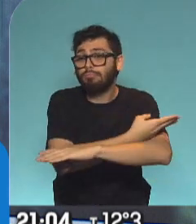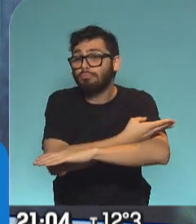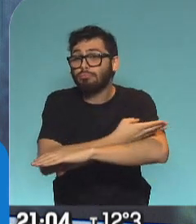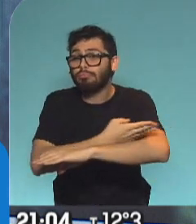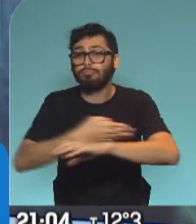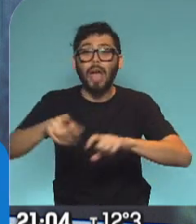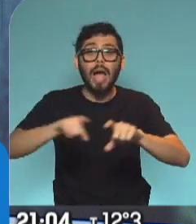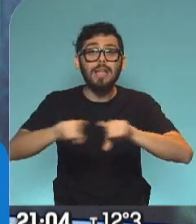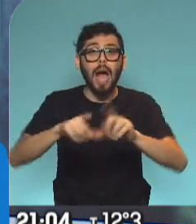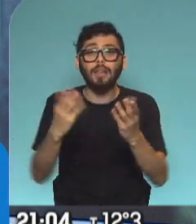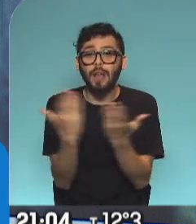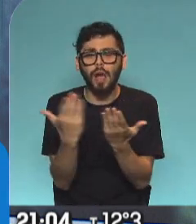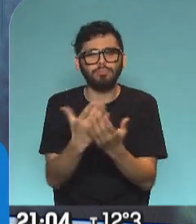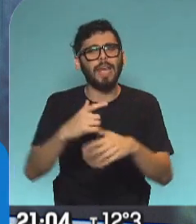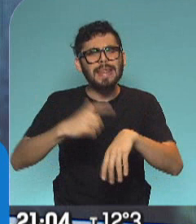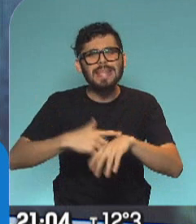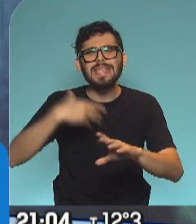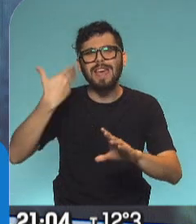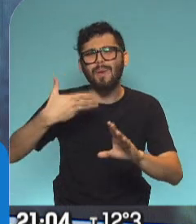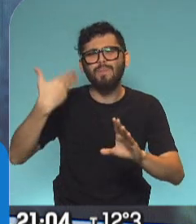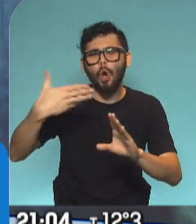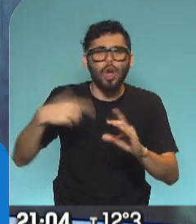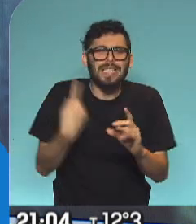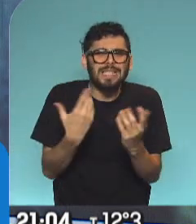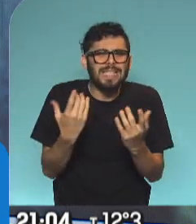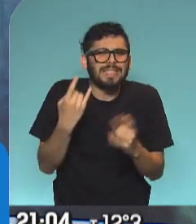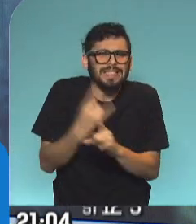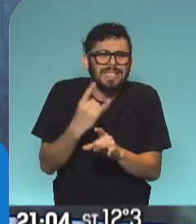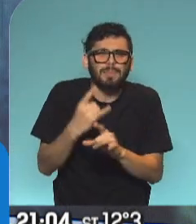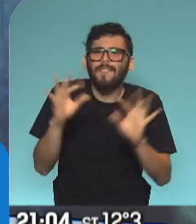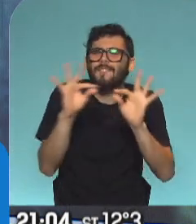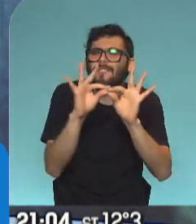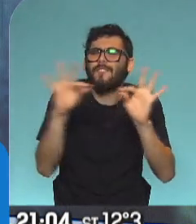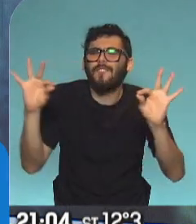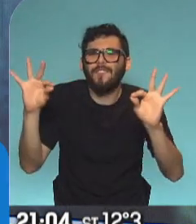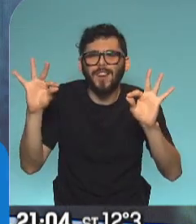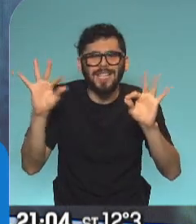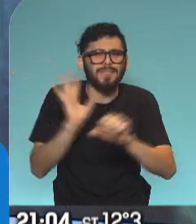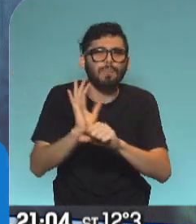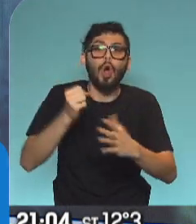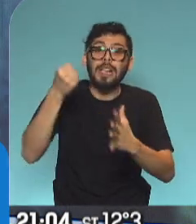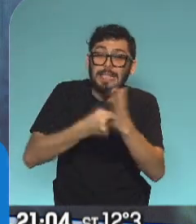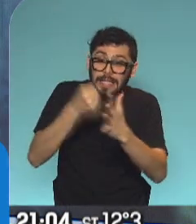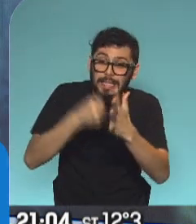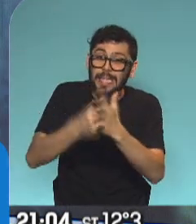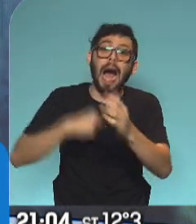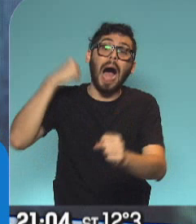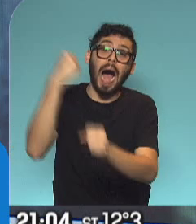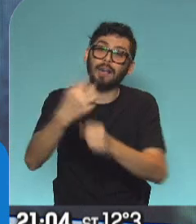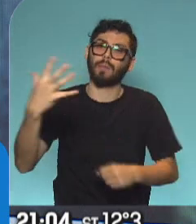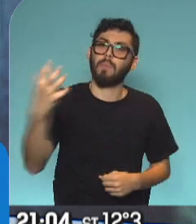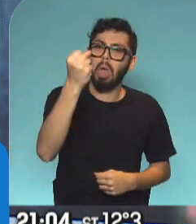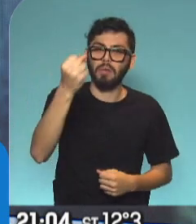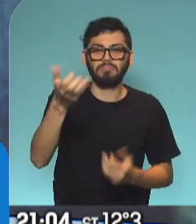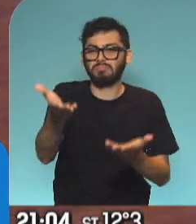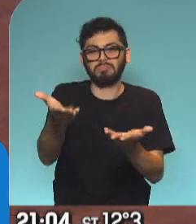carrera. Durante mucho tiempo habremos escuchado desde siempre la famosa frase, persevera y triunfarás. Bueno, este es un caso